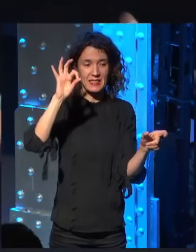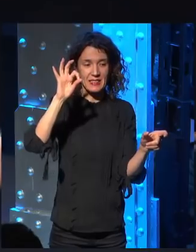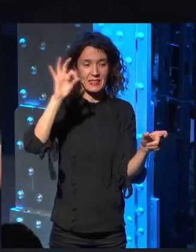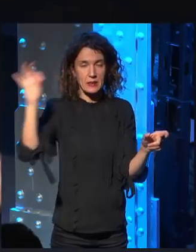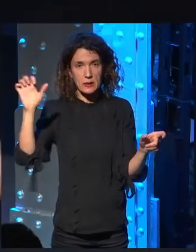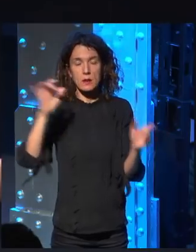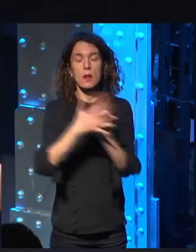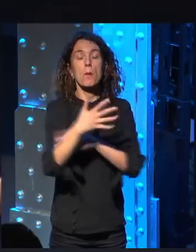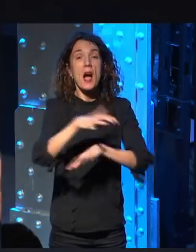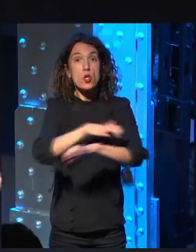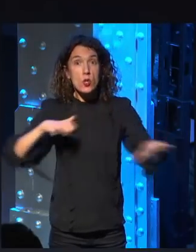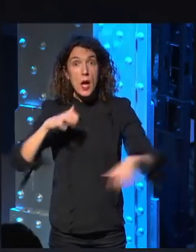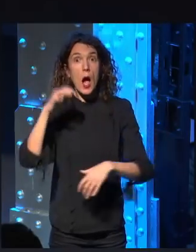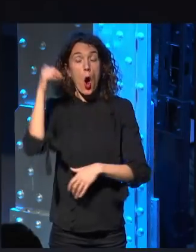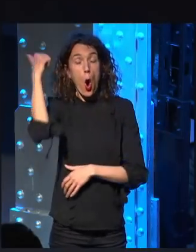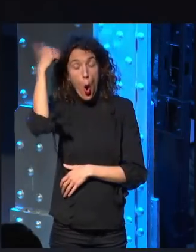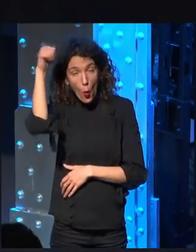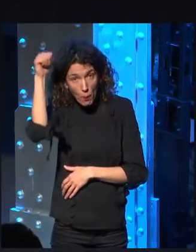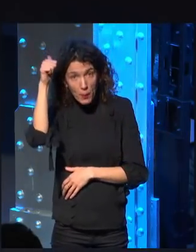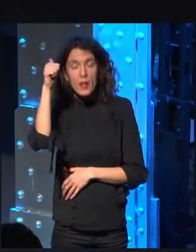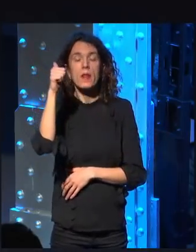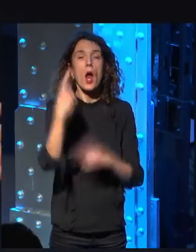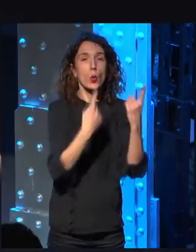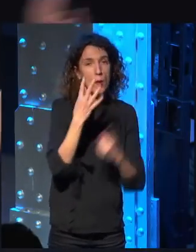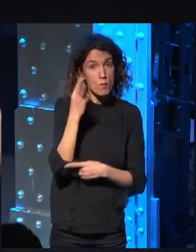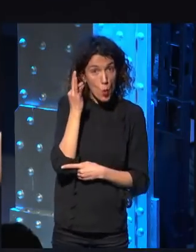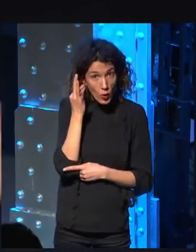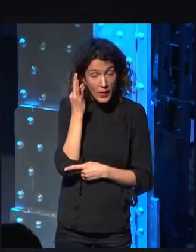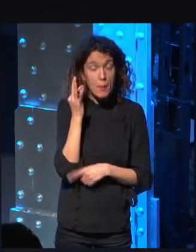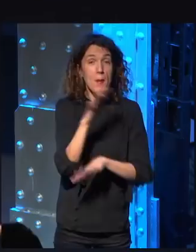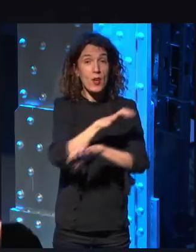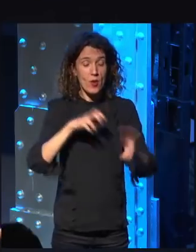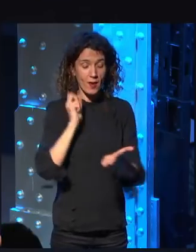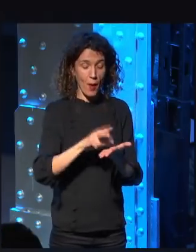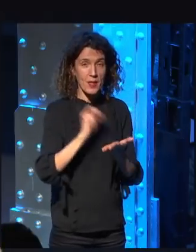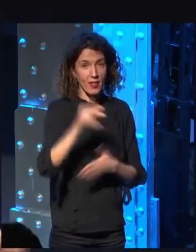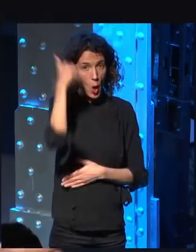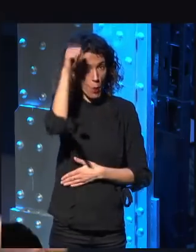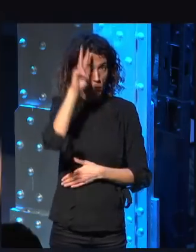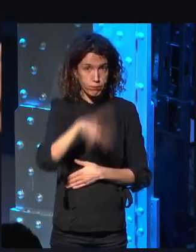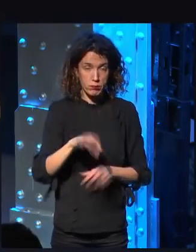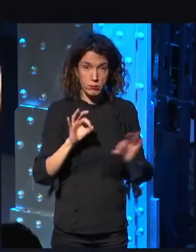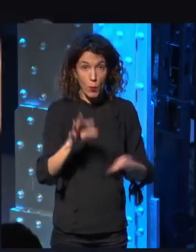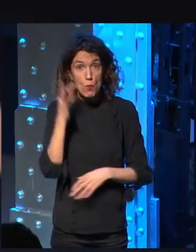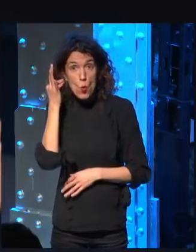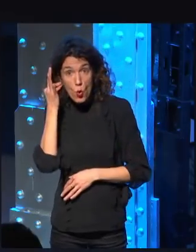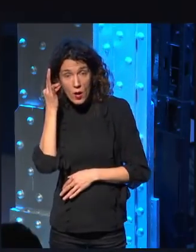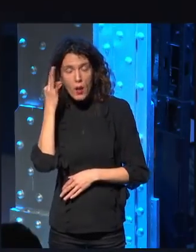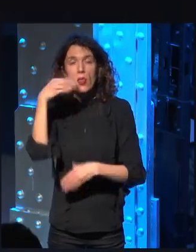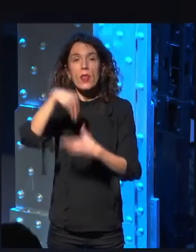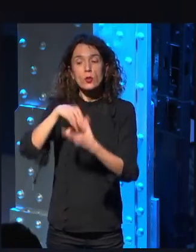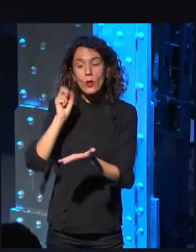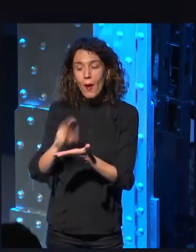la mayoría de hombres, y eso que tú has añadido muchas mujeres, la mayoría de esos caminantes eran hombres. Las mujeres en